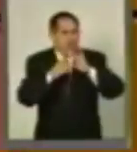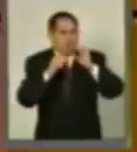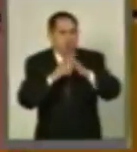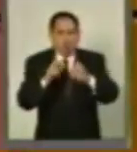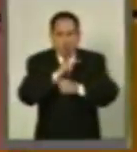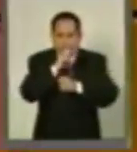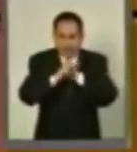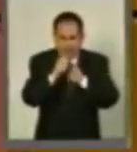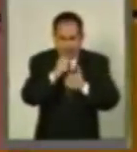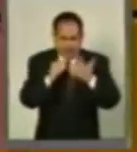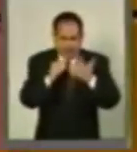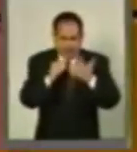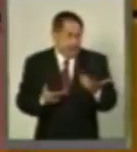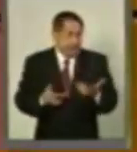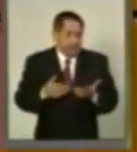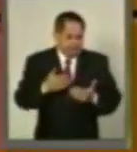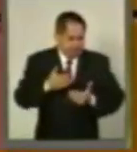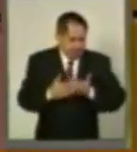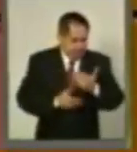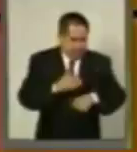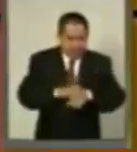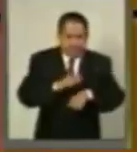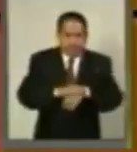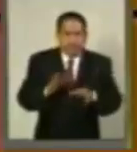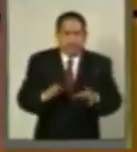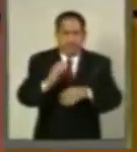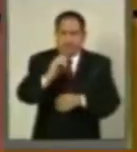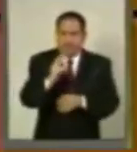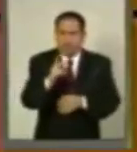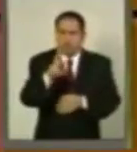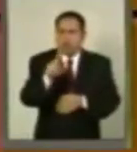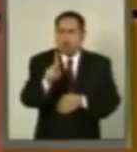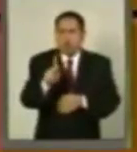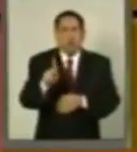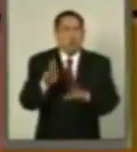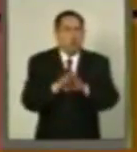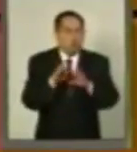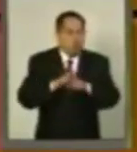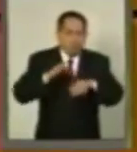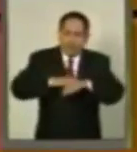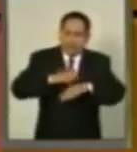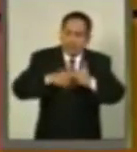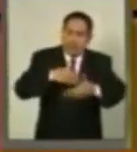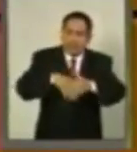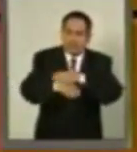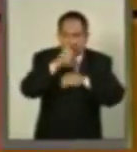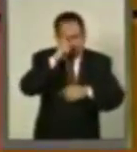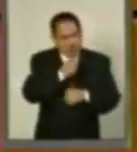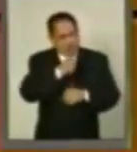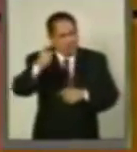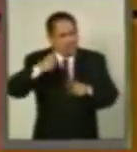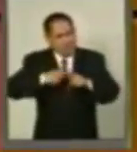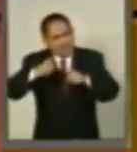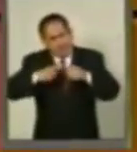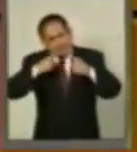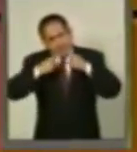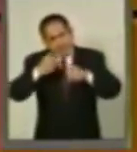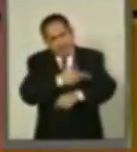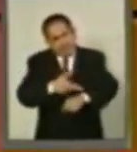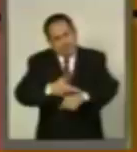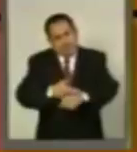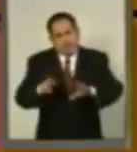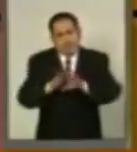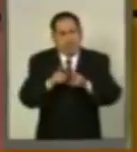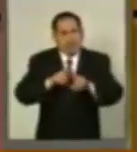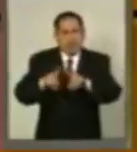país y se avanza en la consolidación de la CURP como llave de acceso a todos los trámites y a